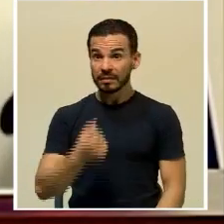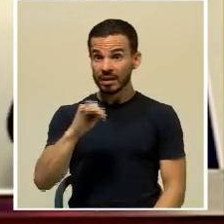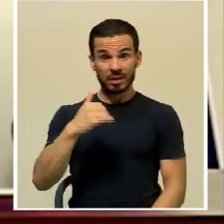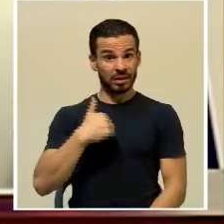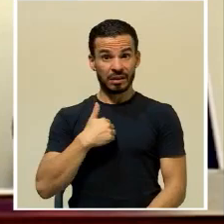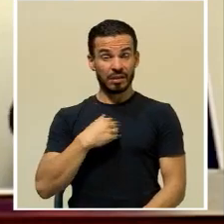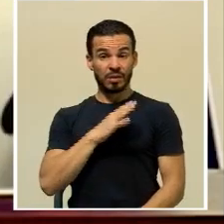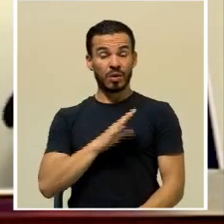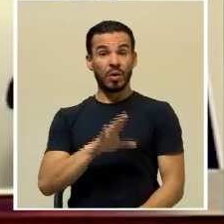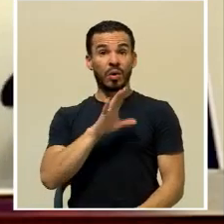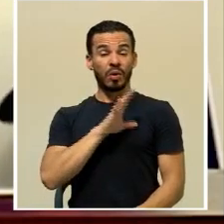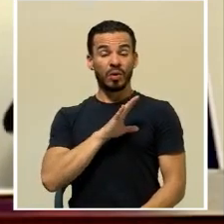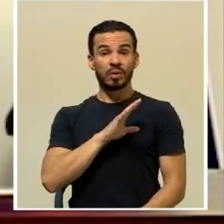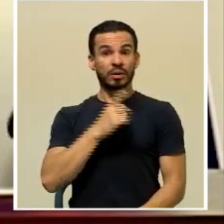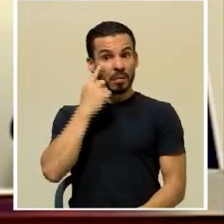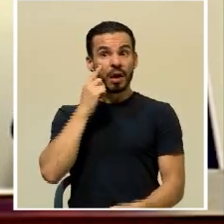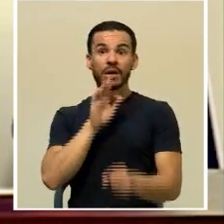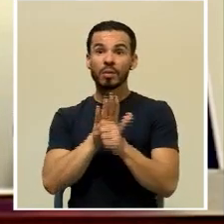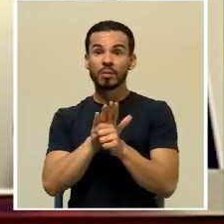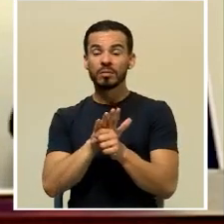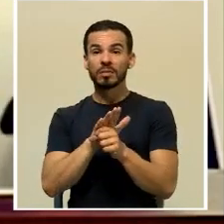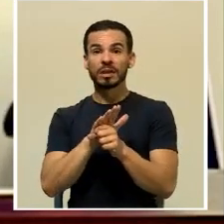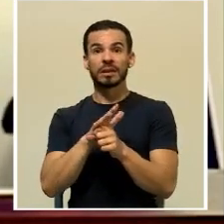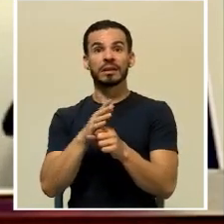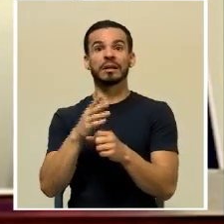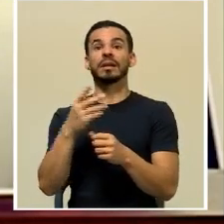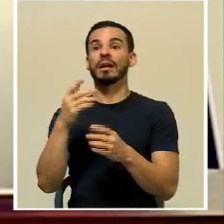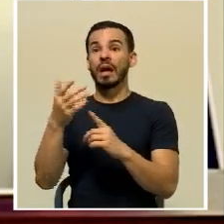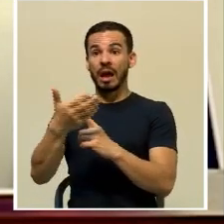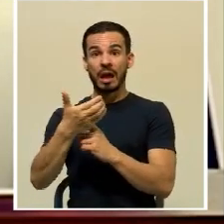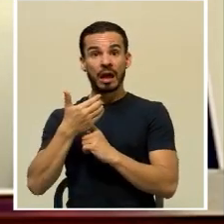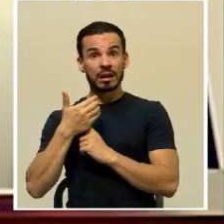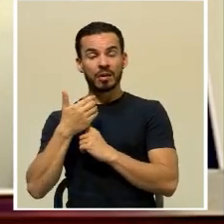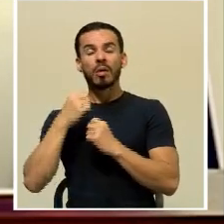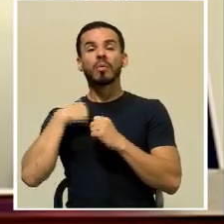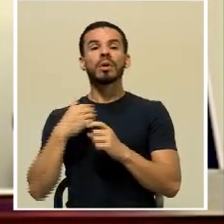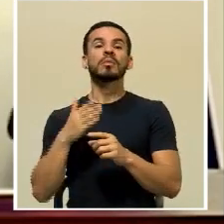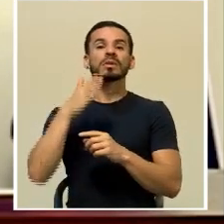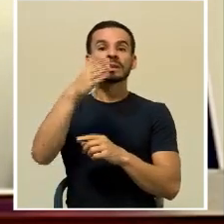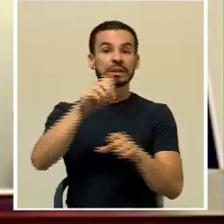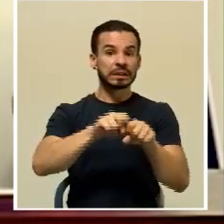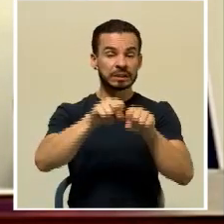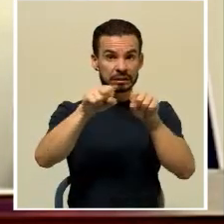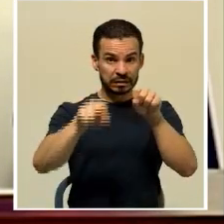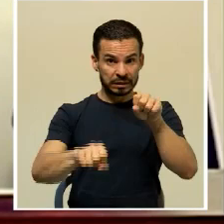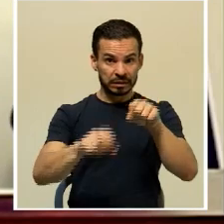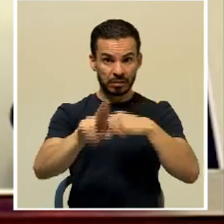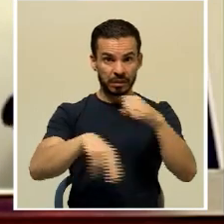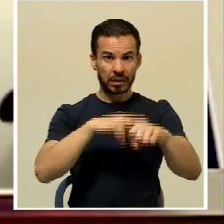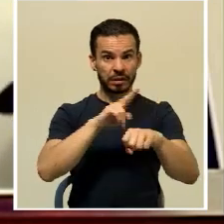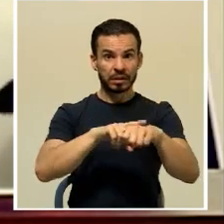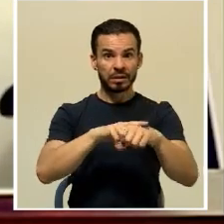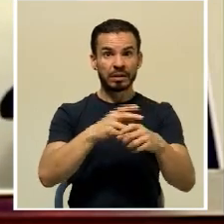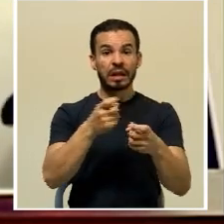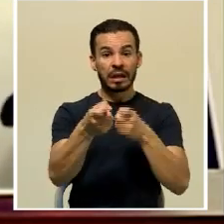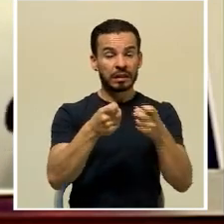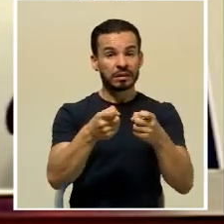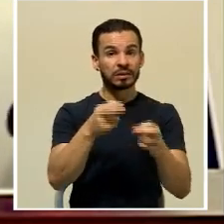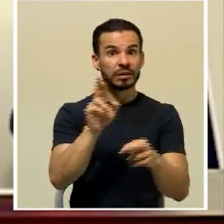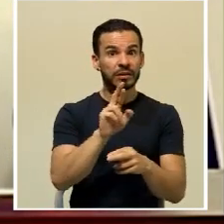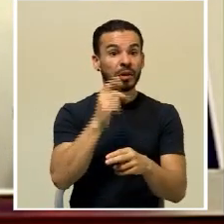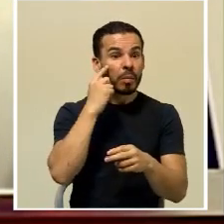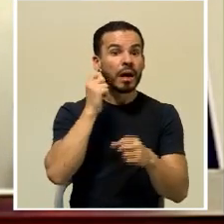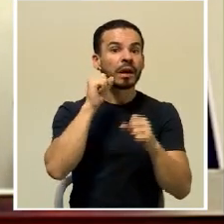tenemos condiciones para cumplir la cuarentena, podemos acudir al Sistema Nacional de Gestión de Riesgo para